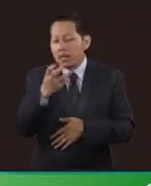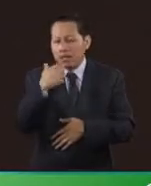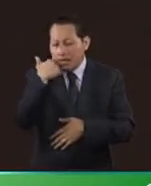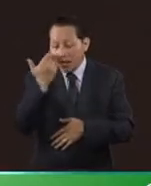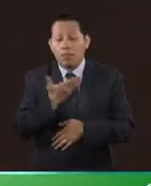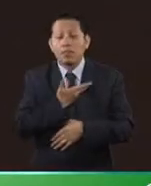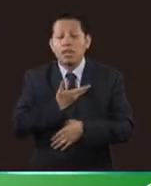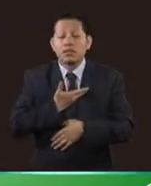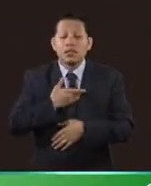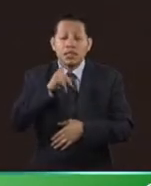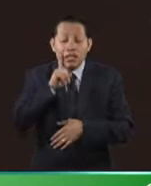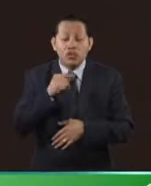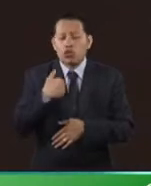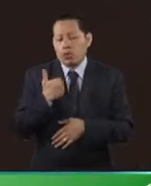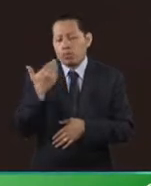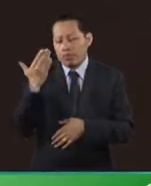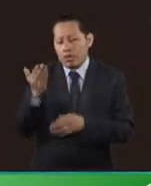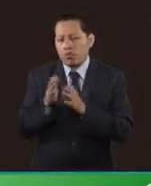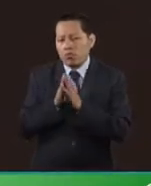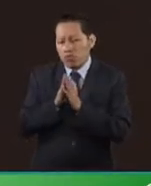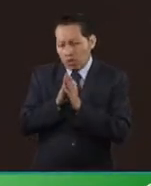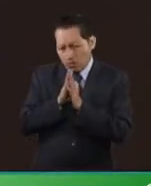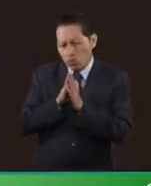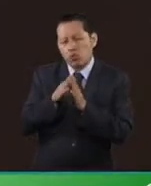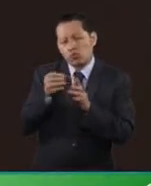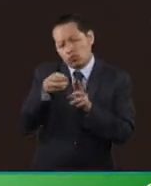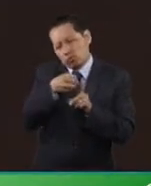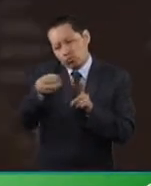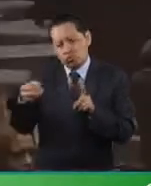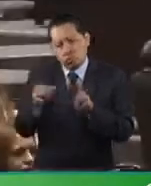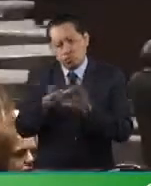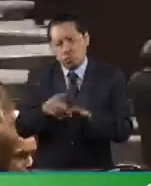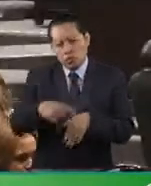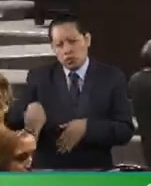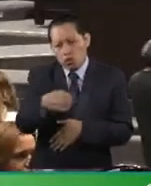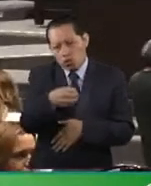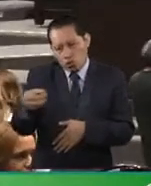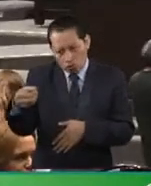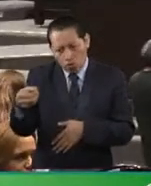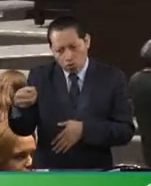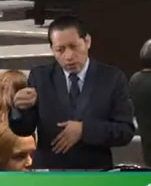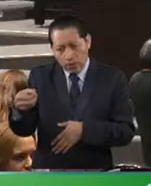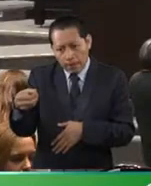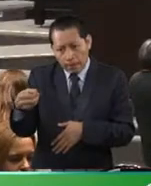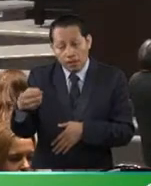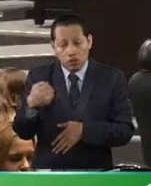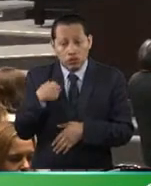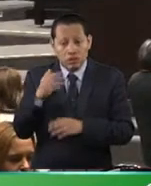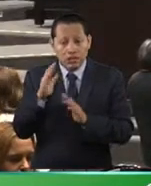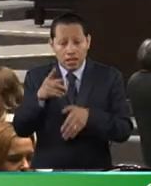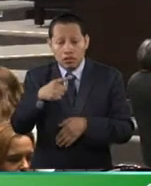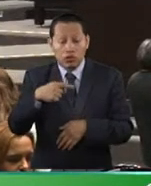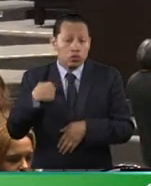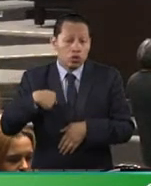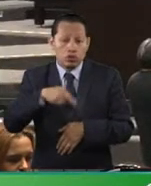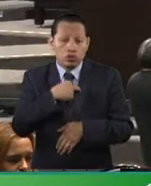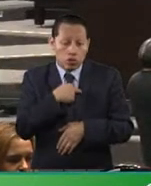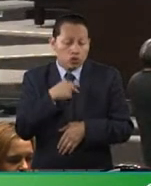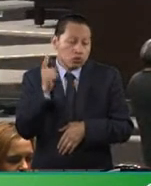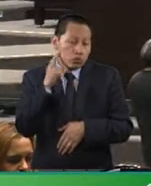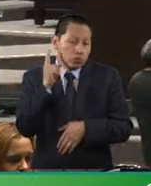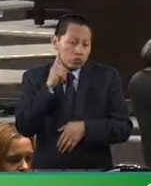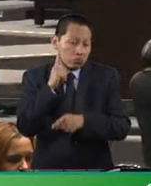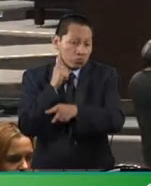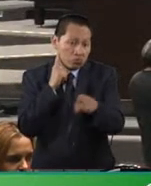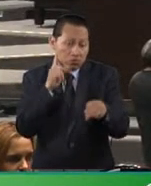presidenta le pido por favor moción de orden hemos escuchado sus posicionamientos van a escuchar los